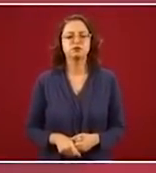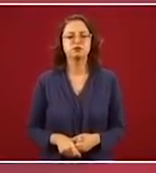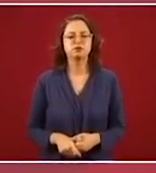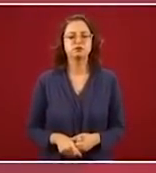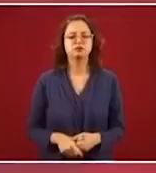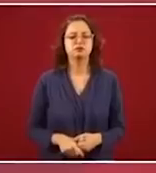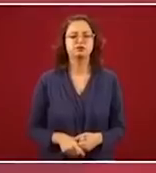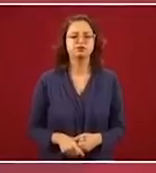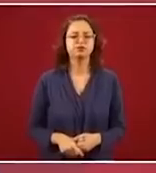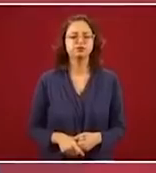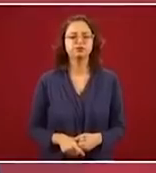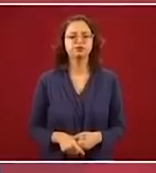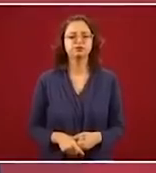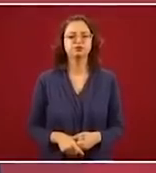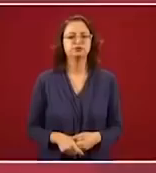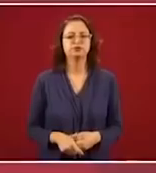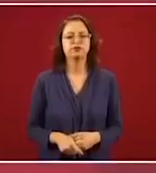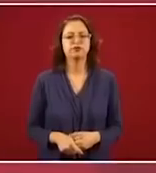que